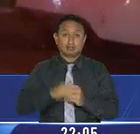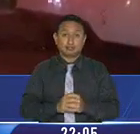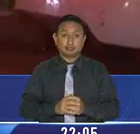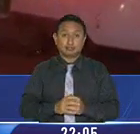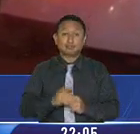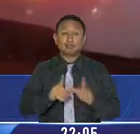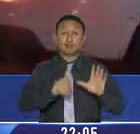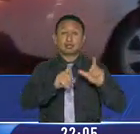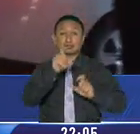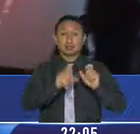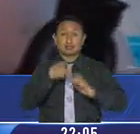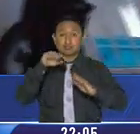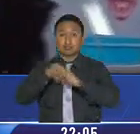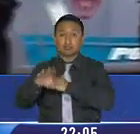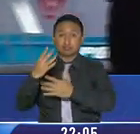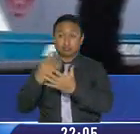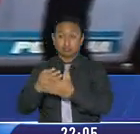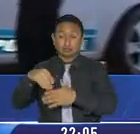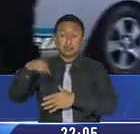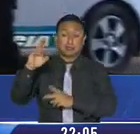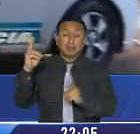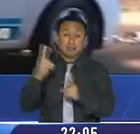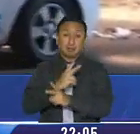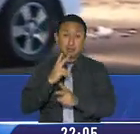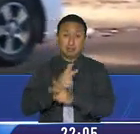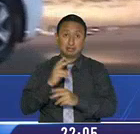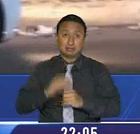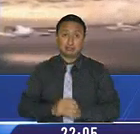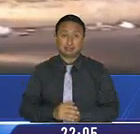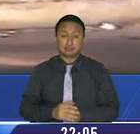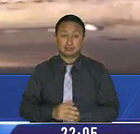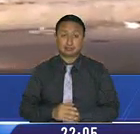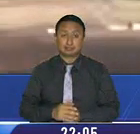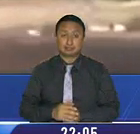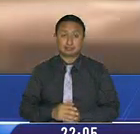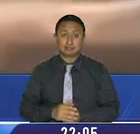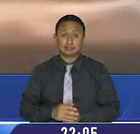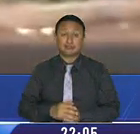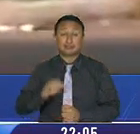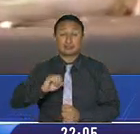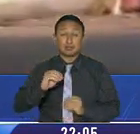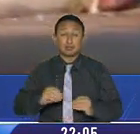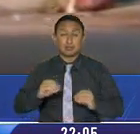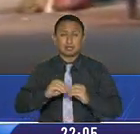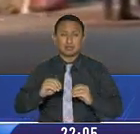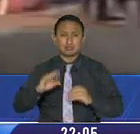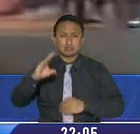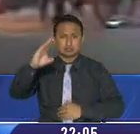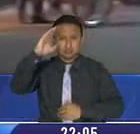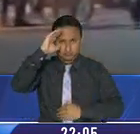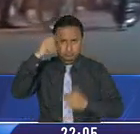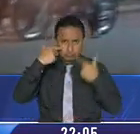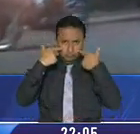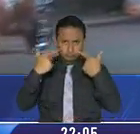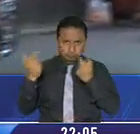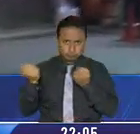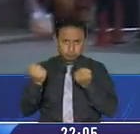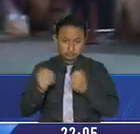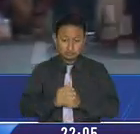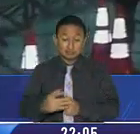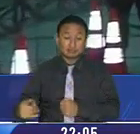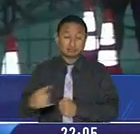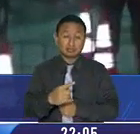estas 6 personas consideradas de alta peligrosidad, donde hay un fuerte resguardo y movimiento policial para